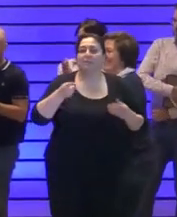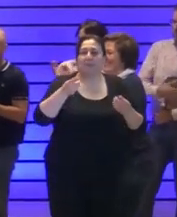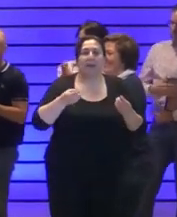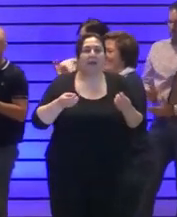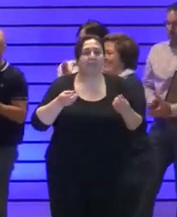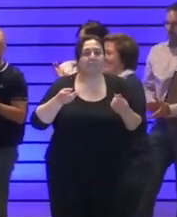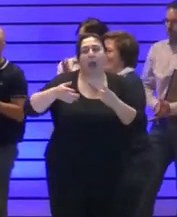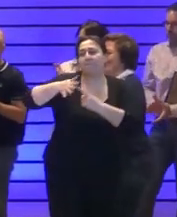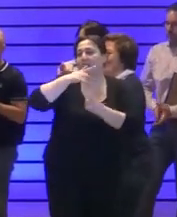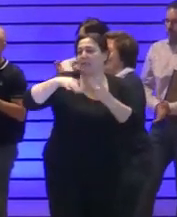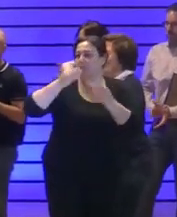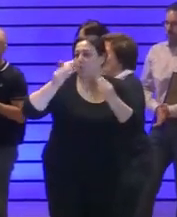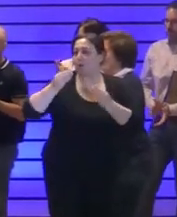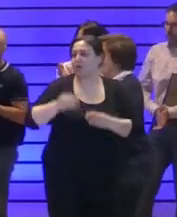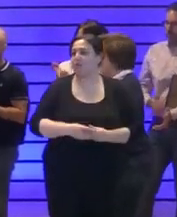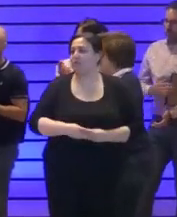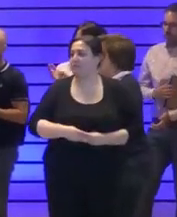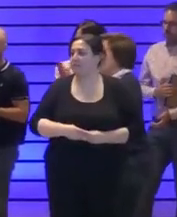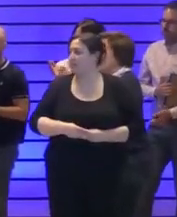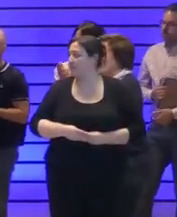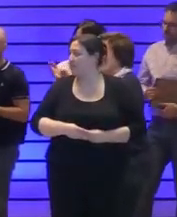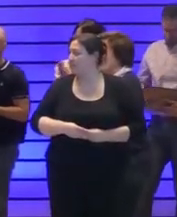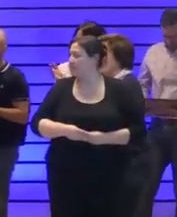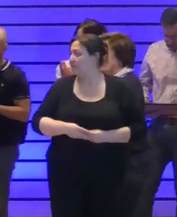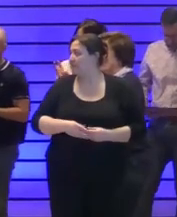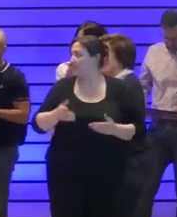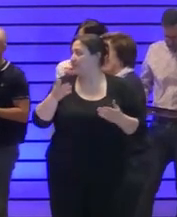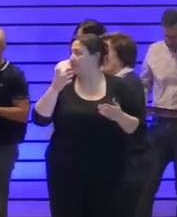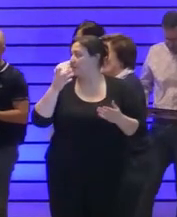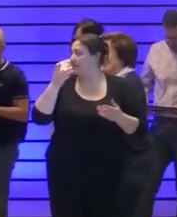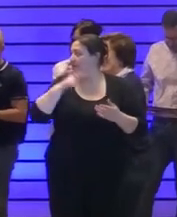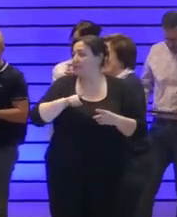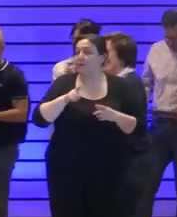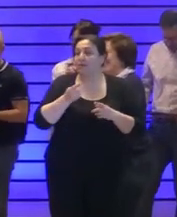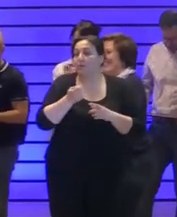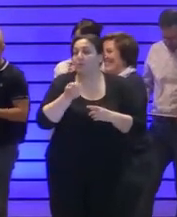ambiente. Y ya sabéis que dicen que los castellanos somos